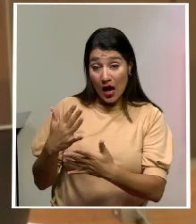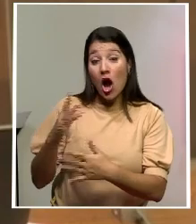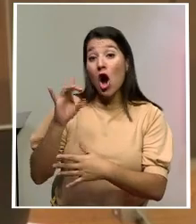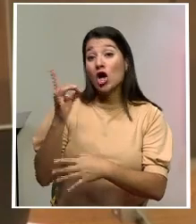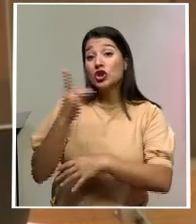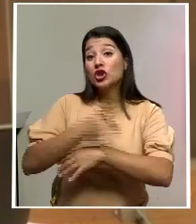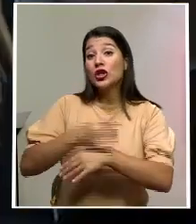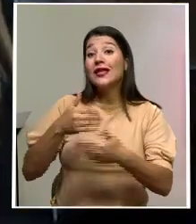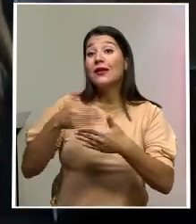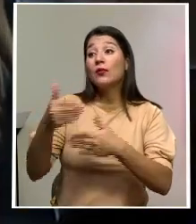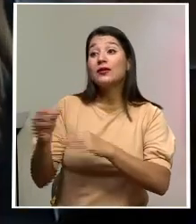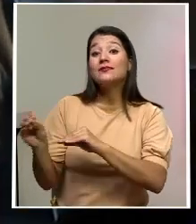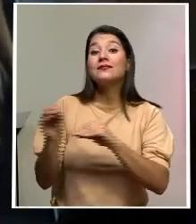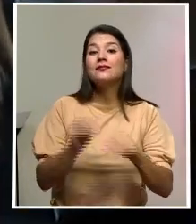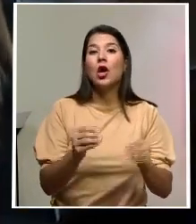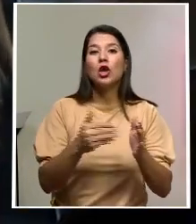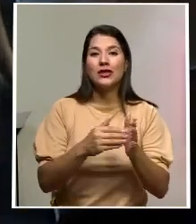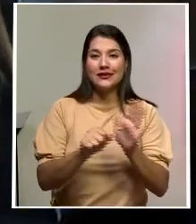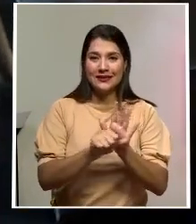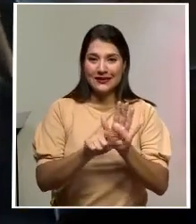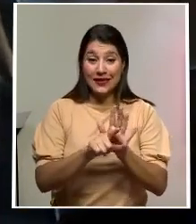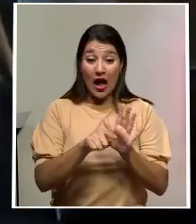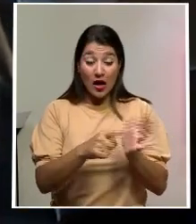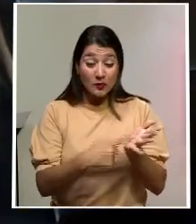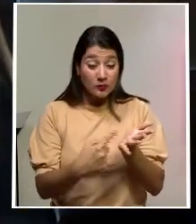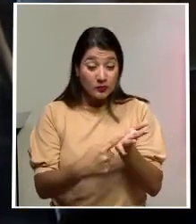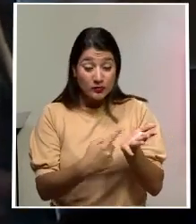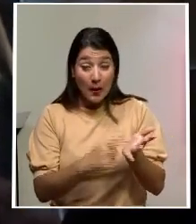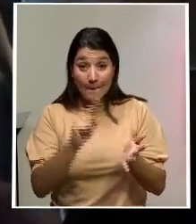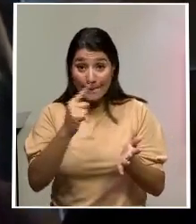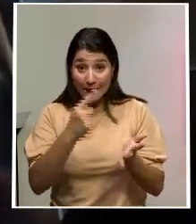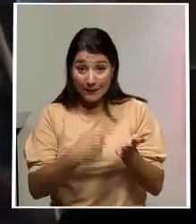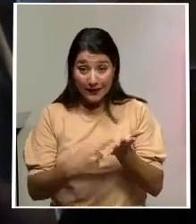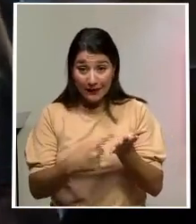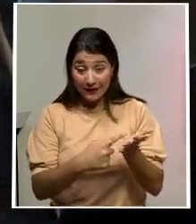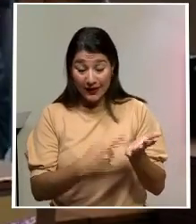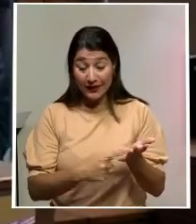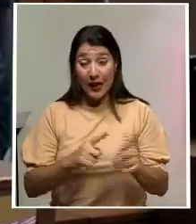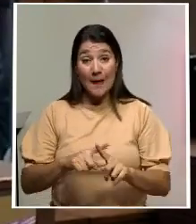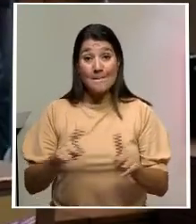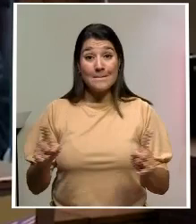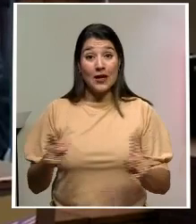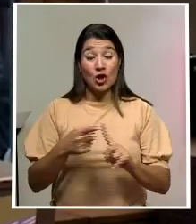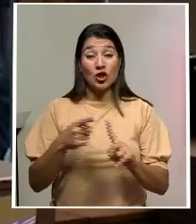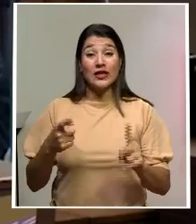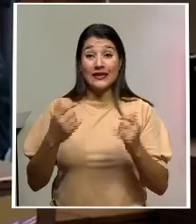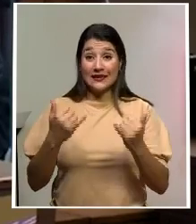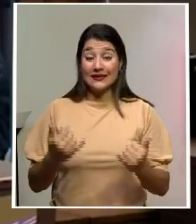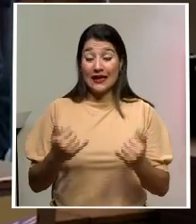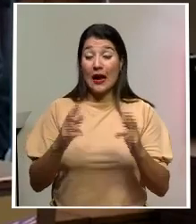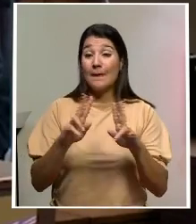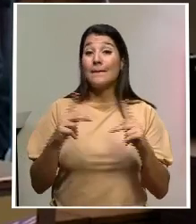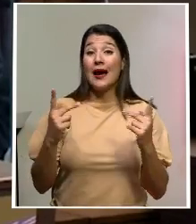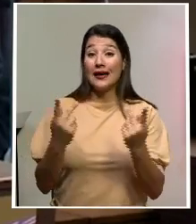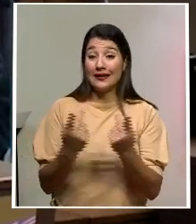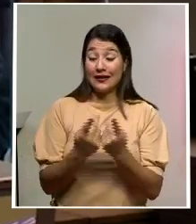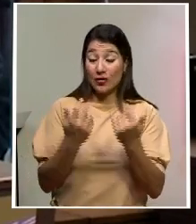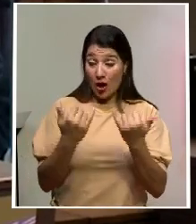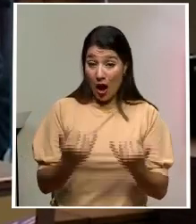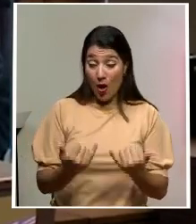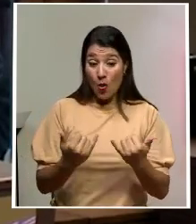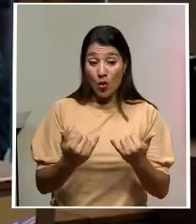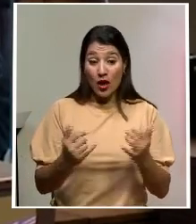en primer debate. Sin embargo, desde ahora las diferentes fracciones se organizan para enviar una consulta de constitucionalidad a